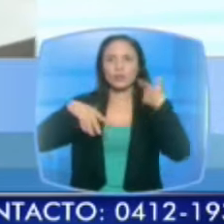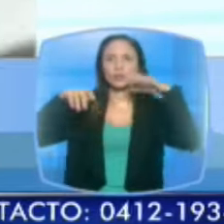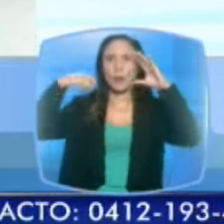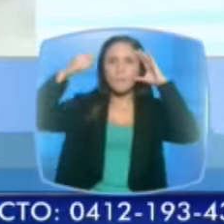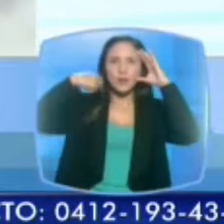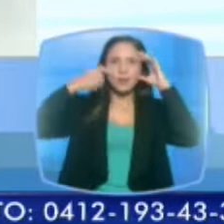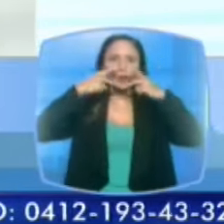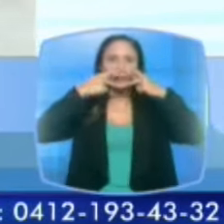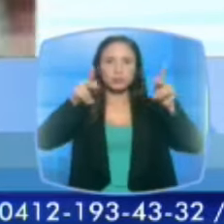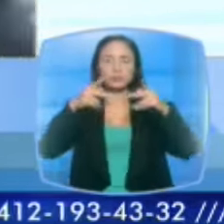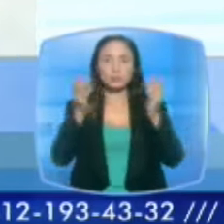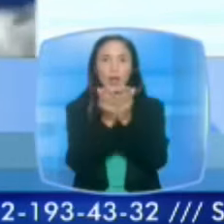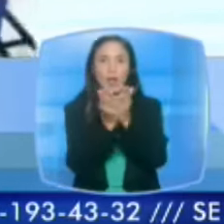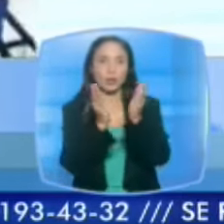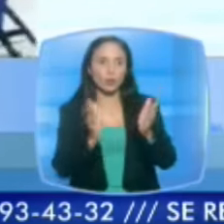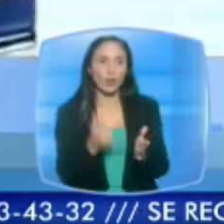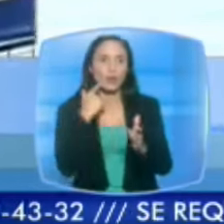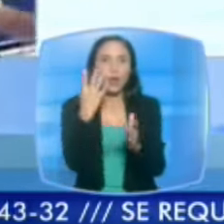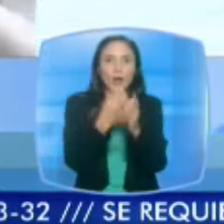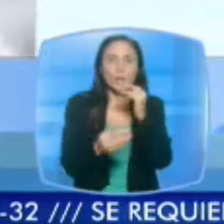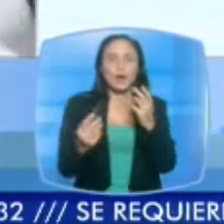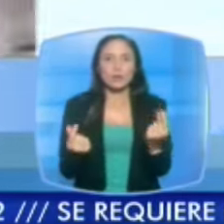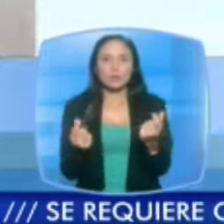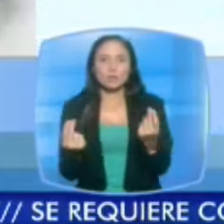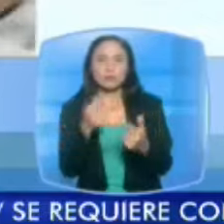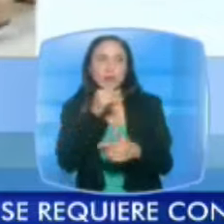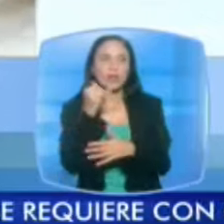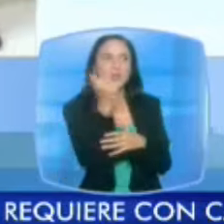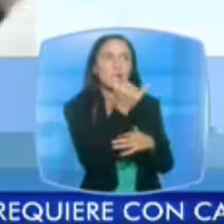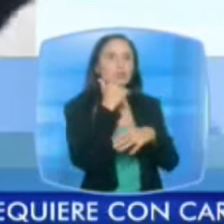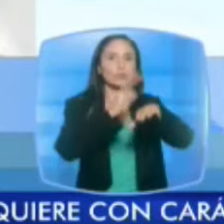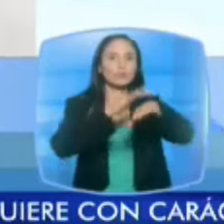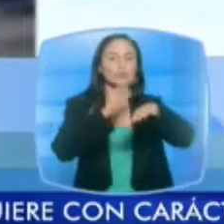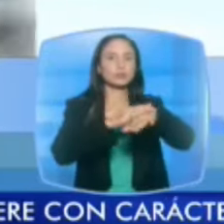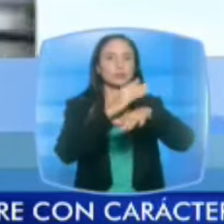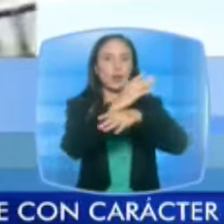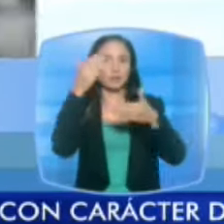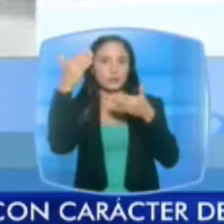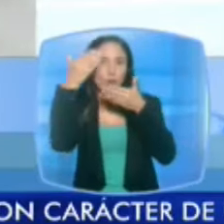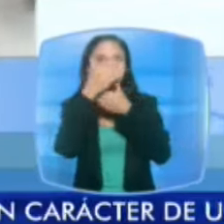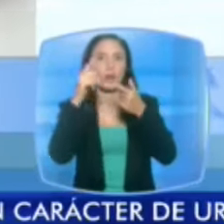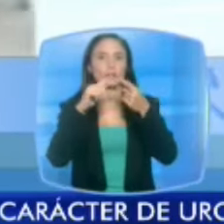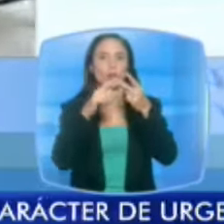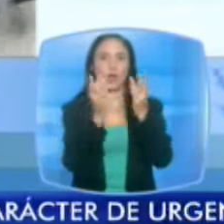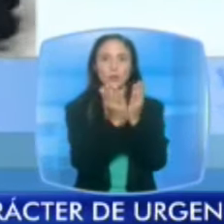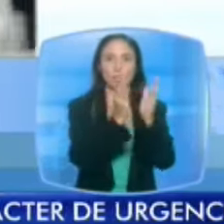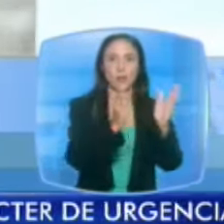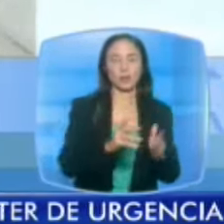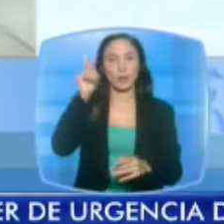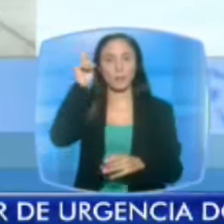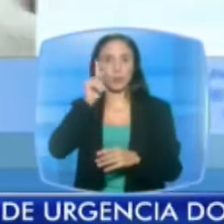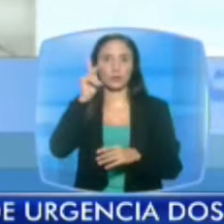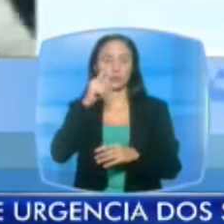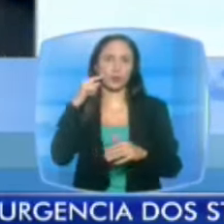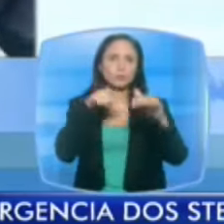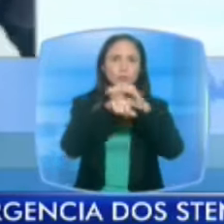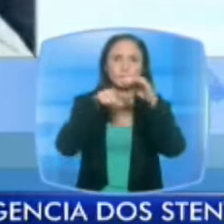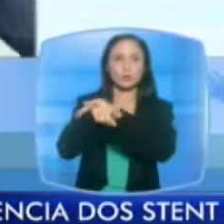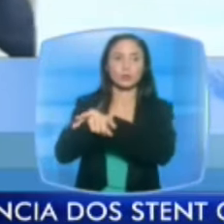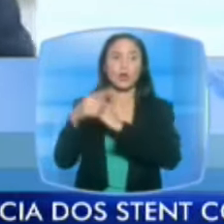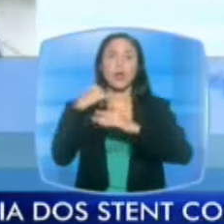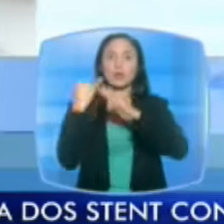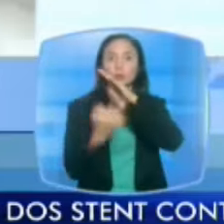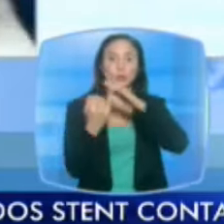se visualizaban estudiantes huyendo del lugar y denunciando el secuestro de profesores y alumnos, razón por la cual la institución